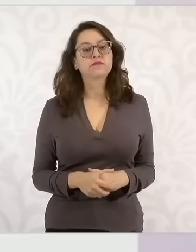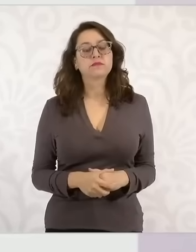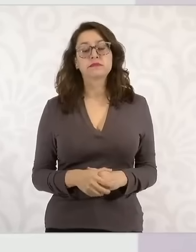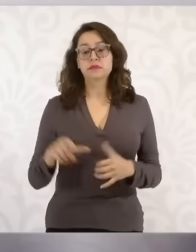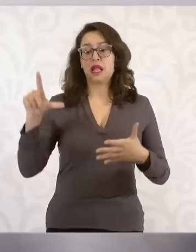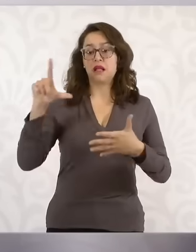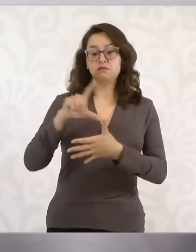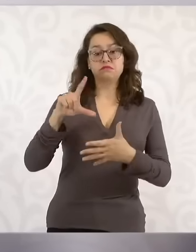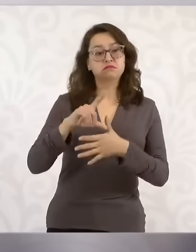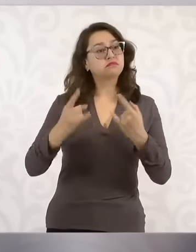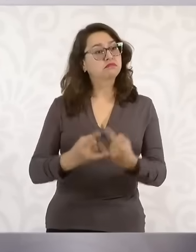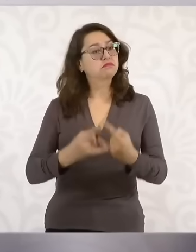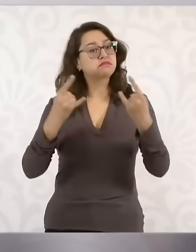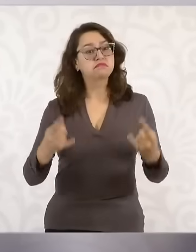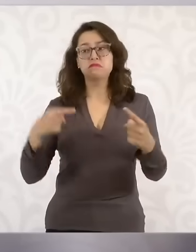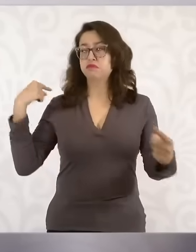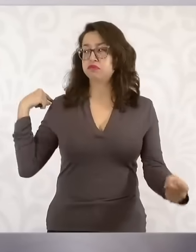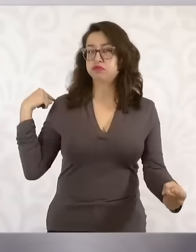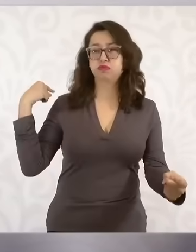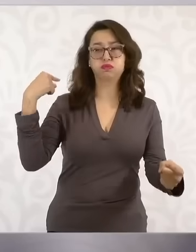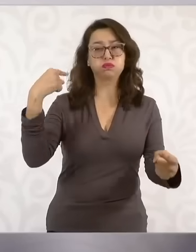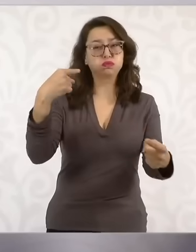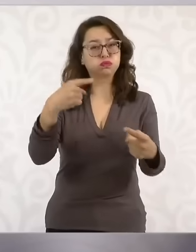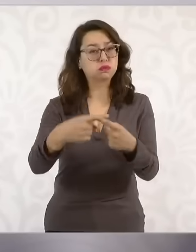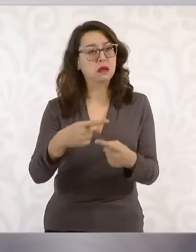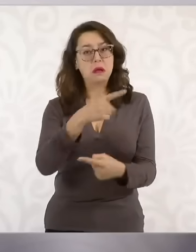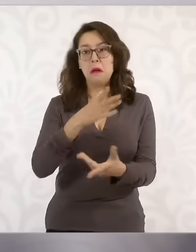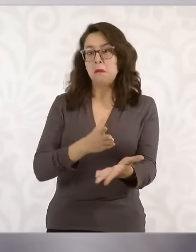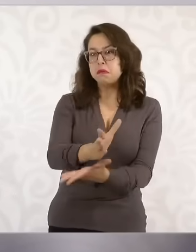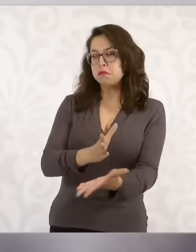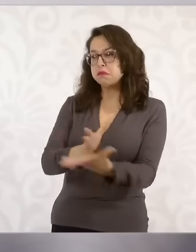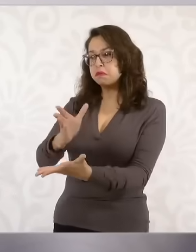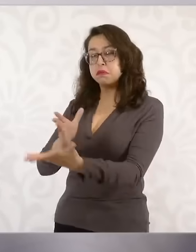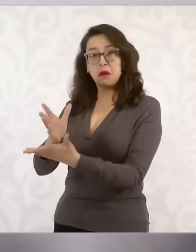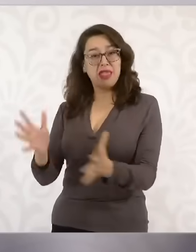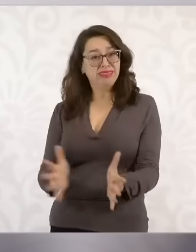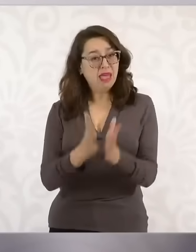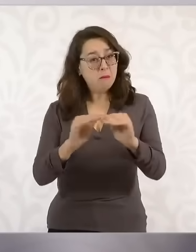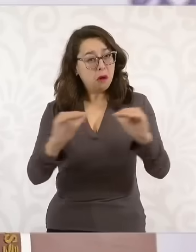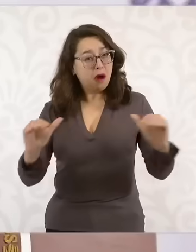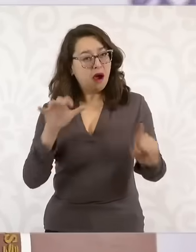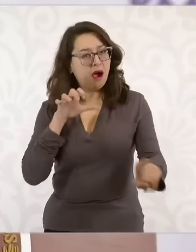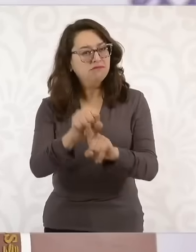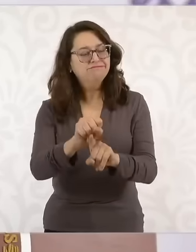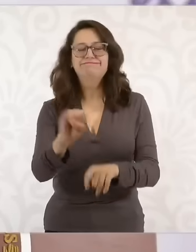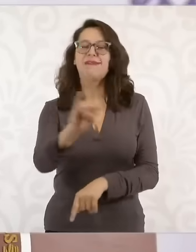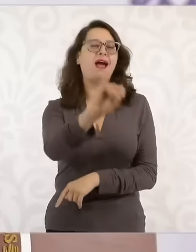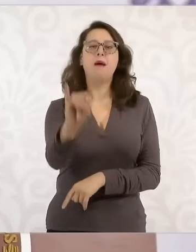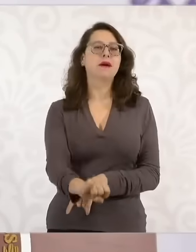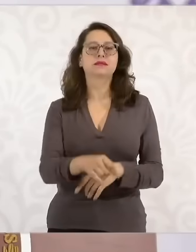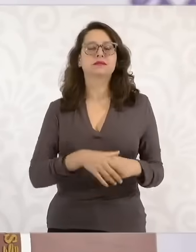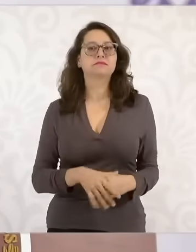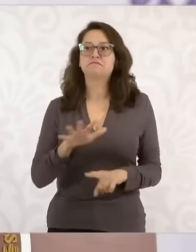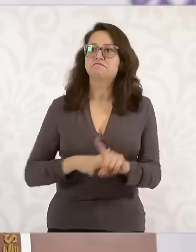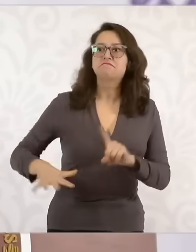absolutamente clara. México es una nación libre, independiente y soberana. Que se escuche fuerte y claro,